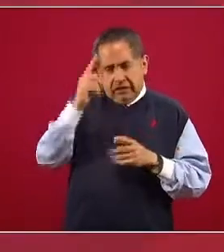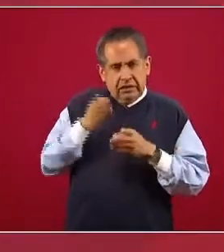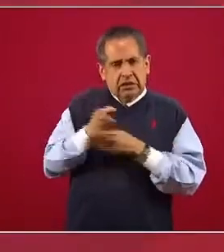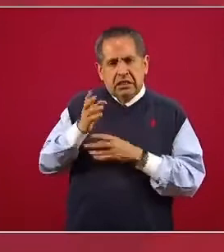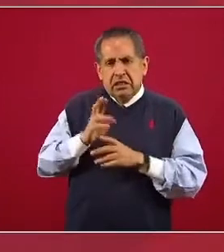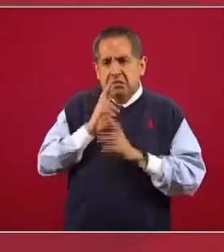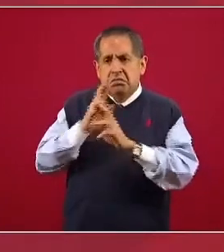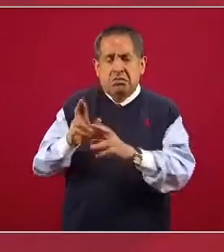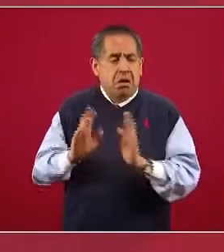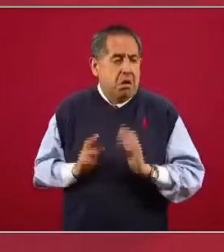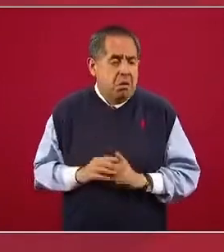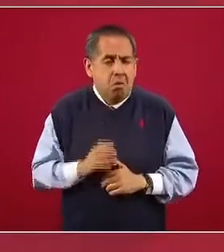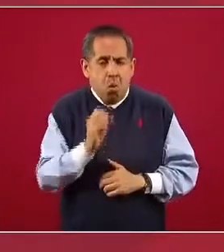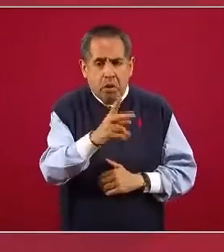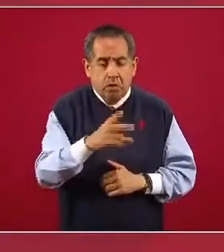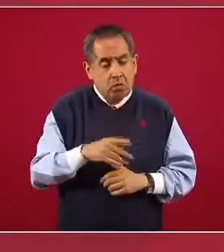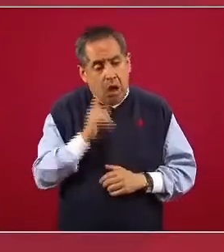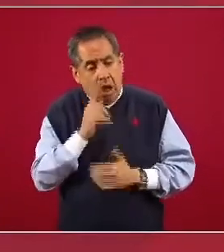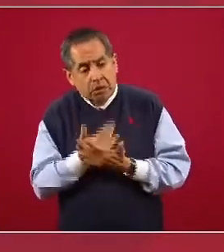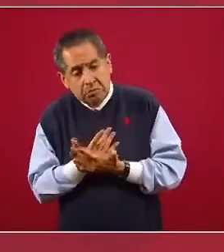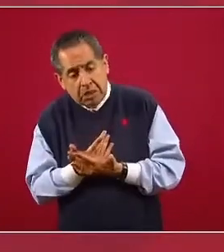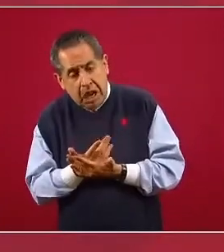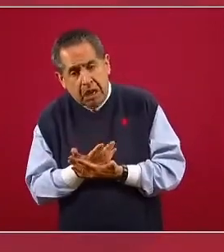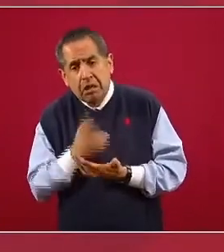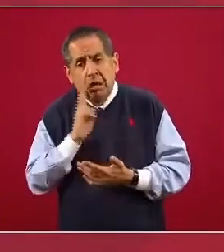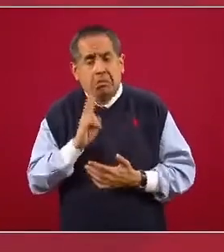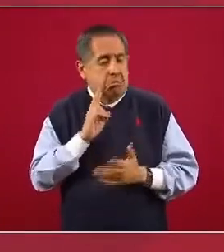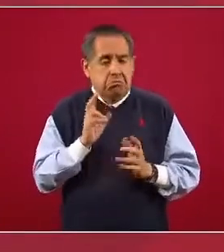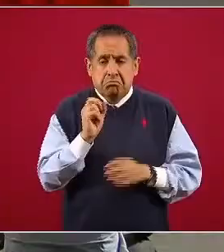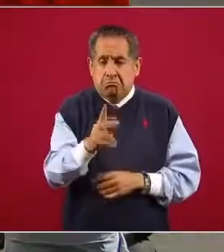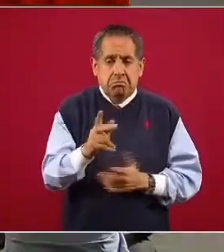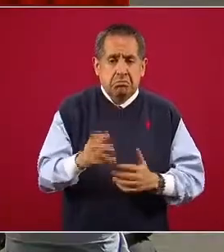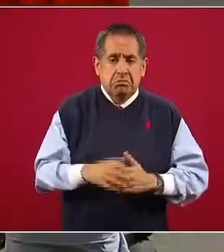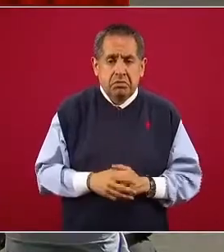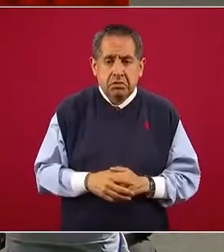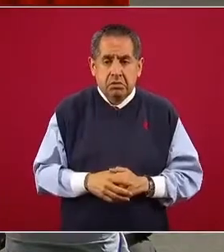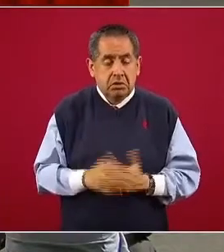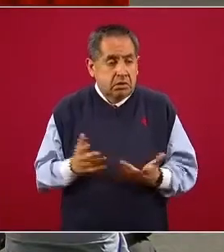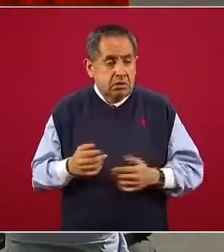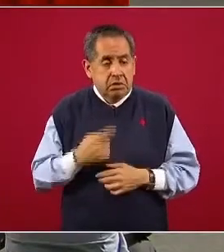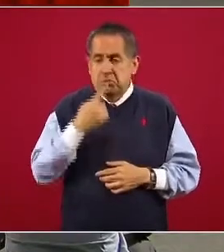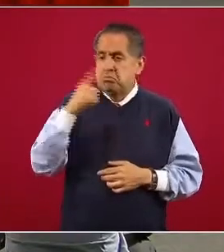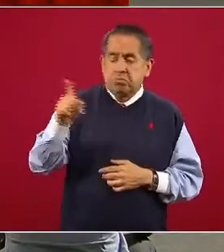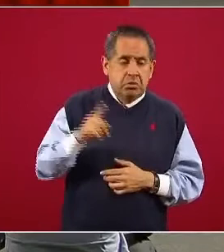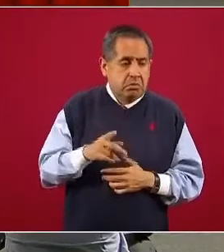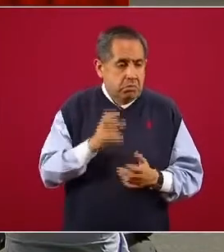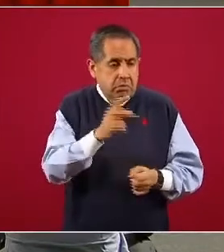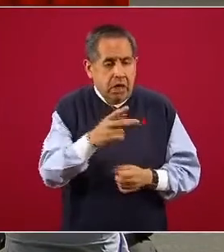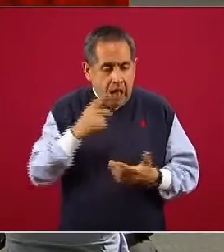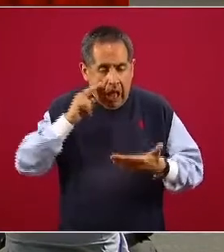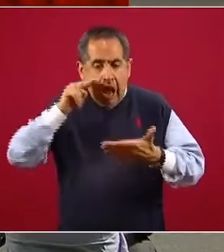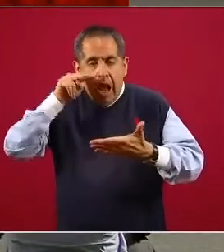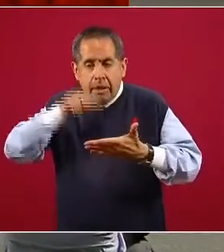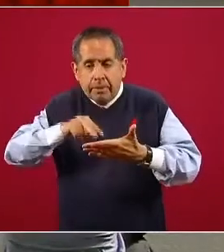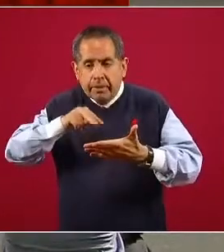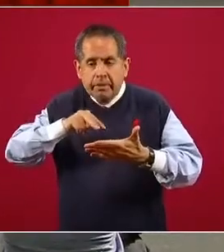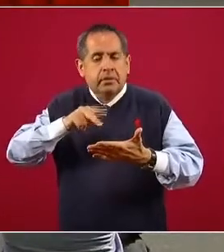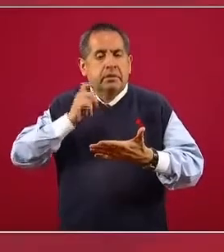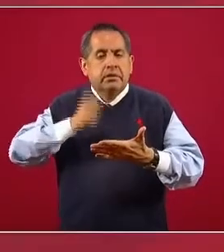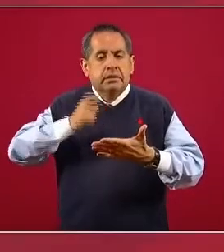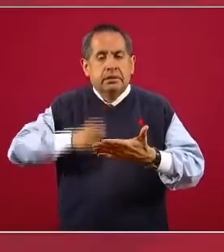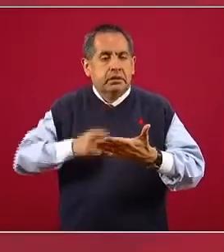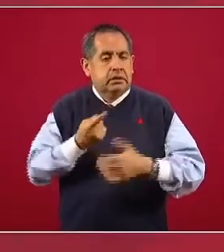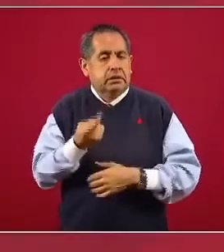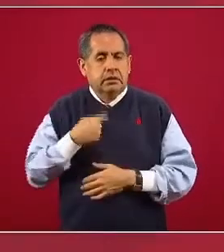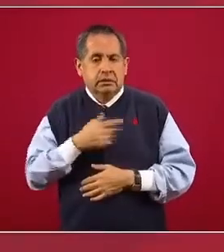camino. Entonces estamos siempre atentos y ahora que ocurrió esto, pues esperaremos a ver qué